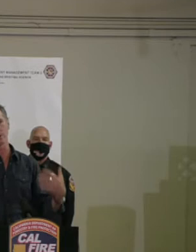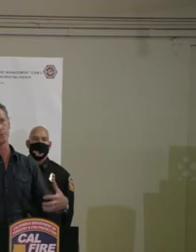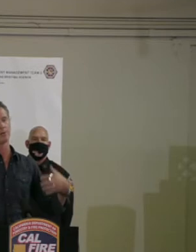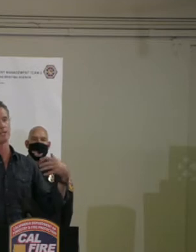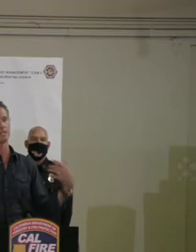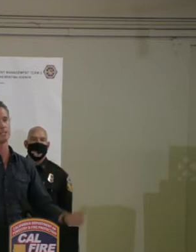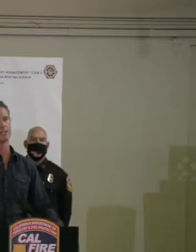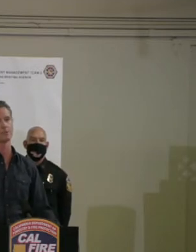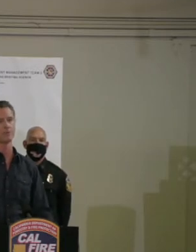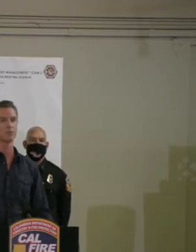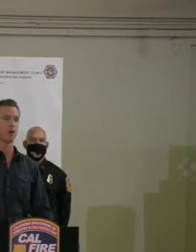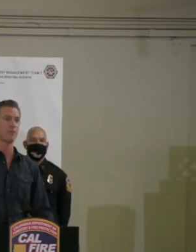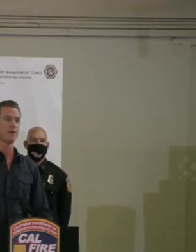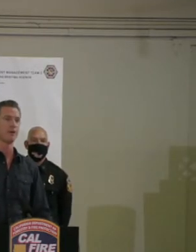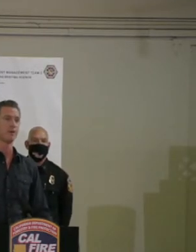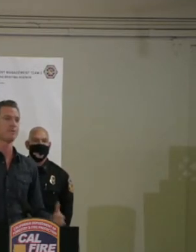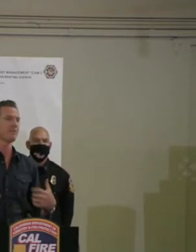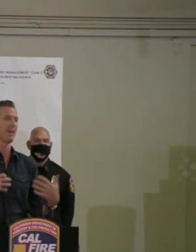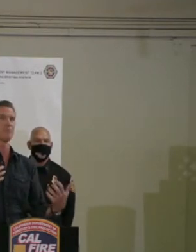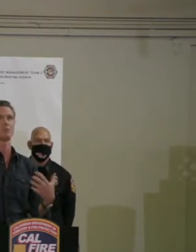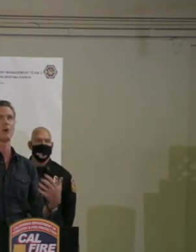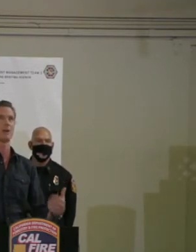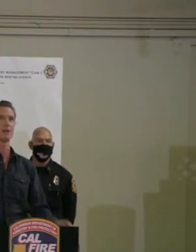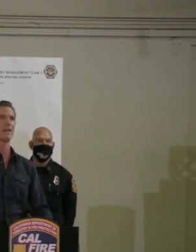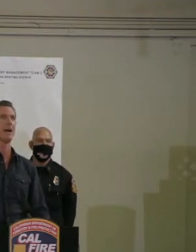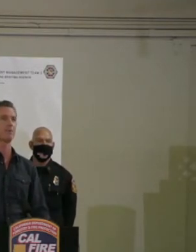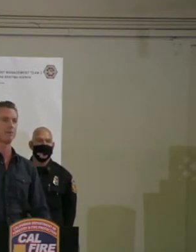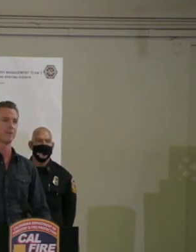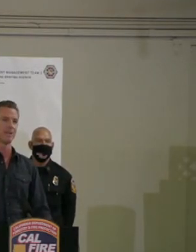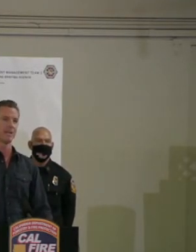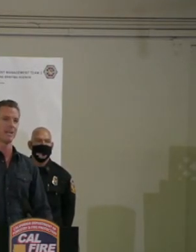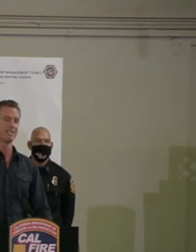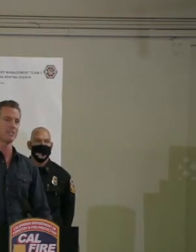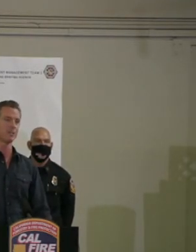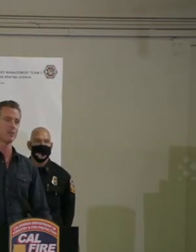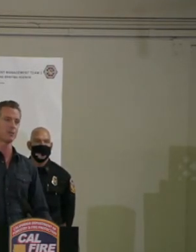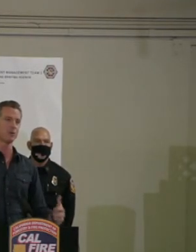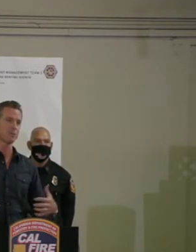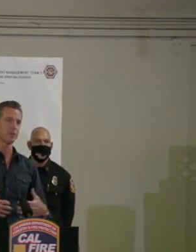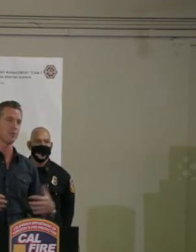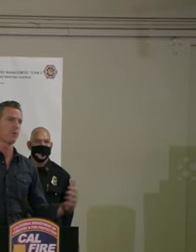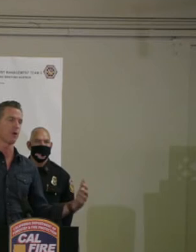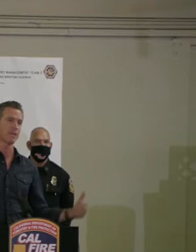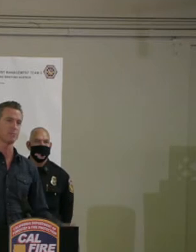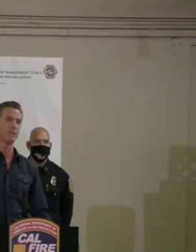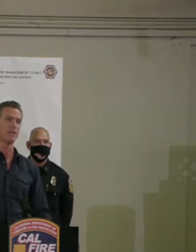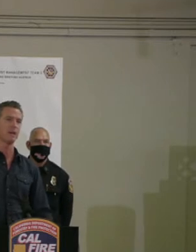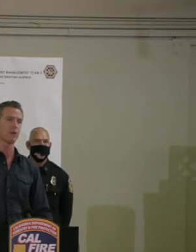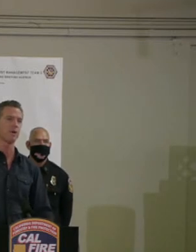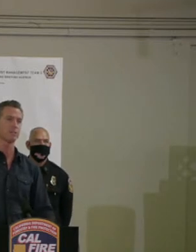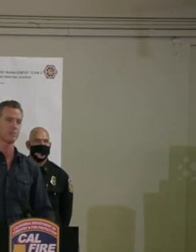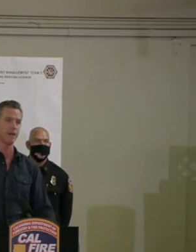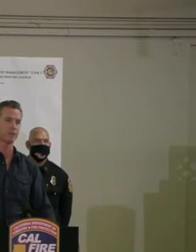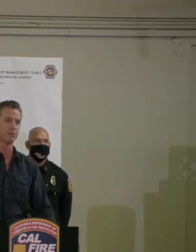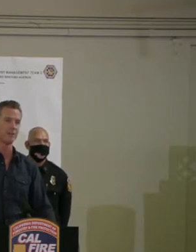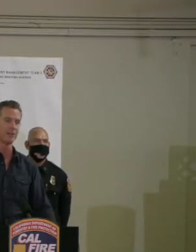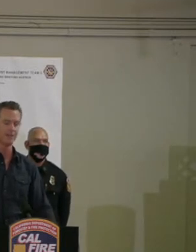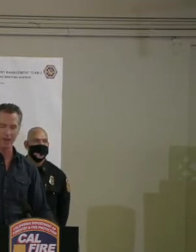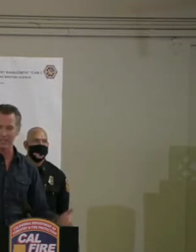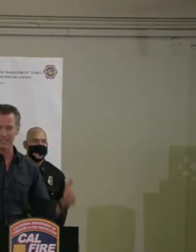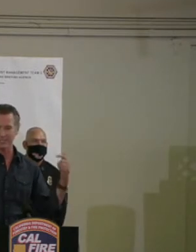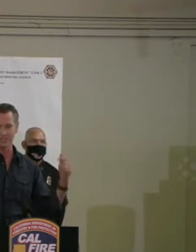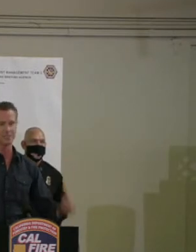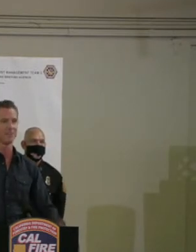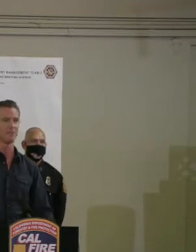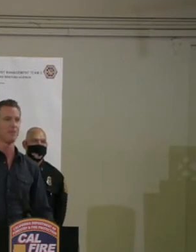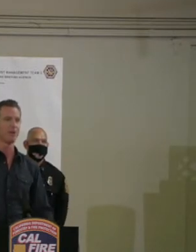esto hemos desarrollado protocolos y procesos más fuertes hemos descubierto un tejido más colaborativo respecto